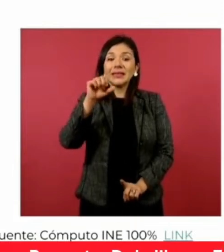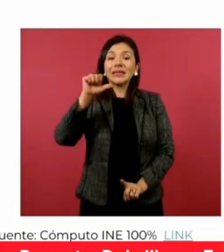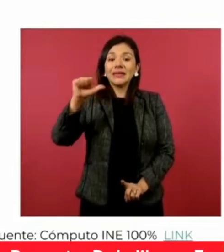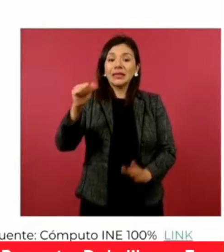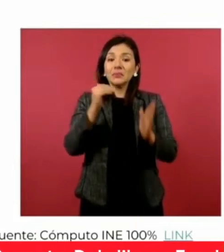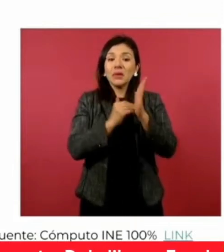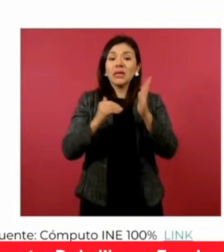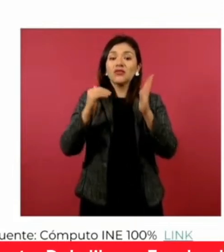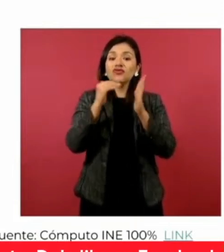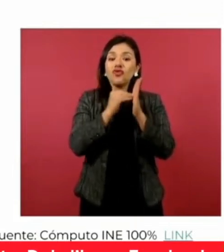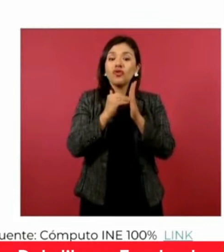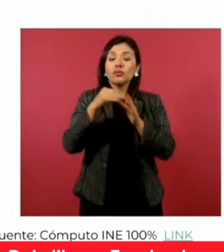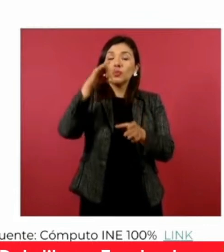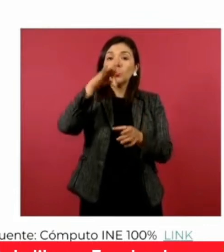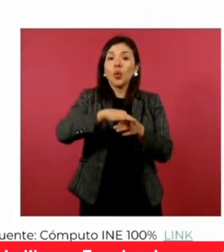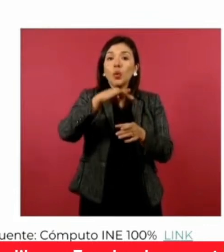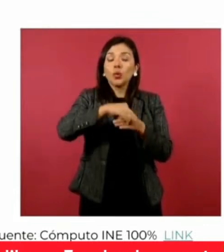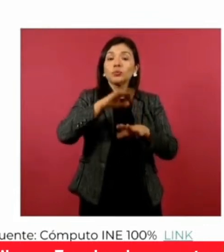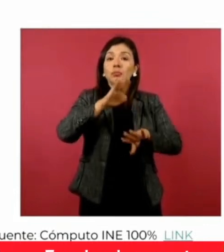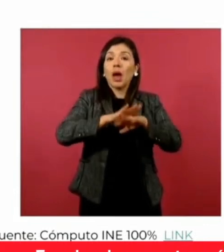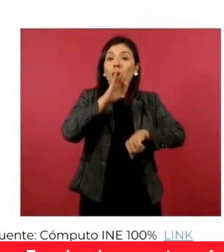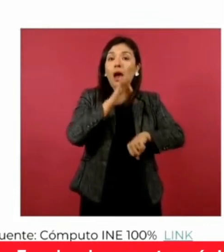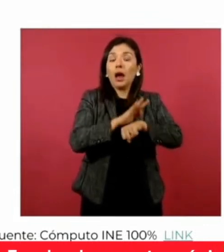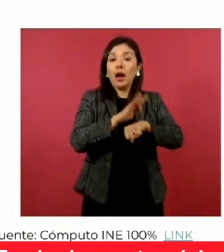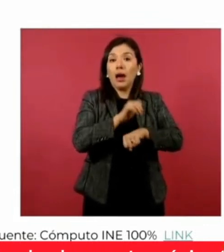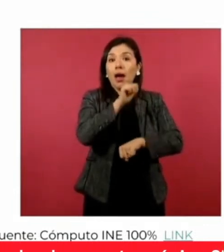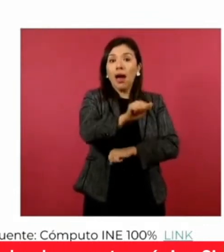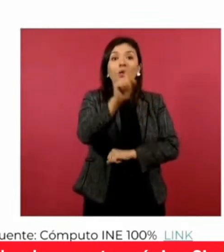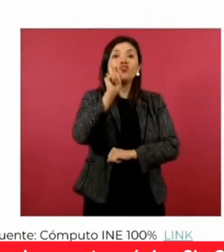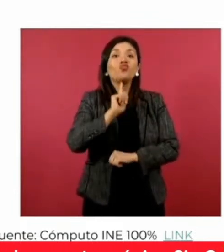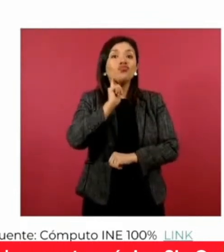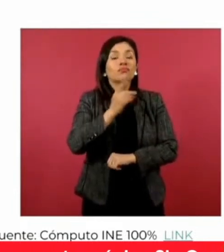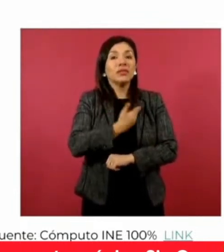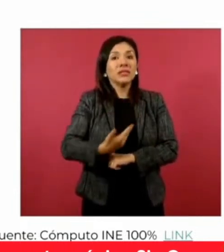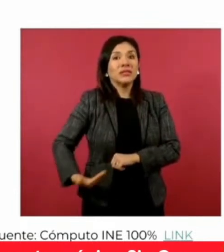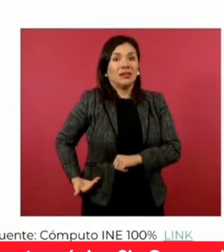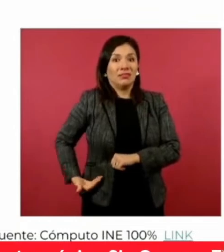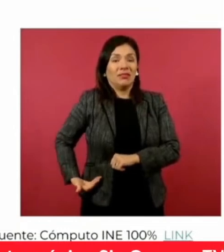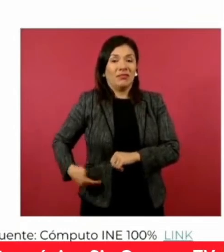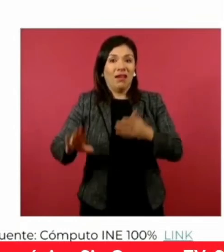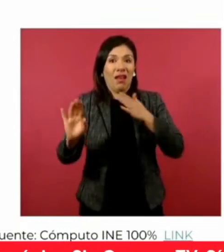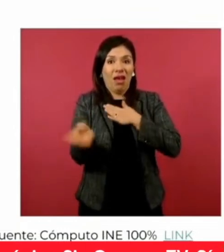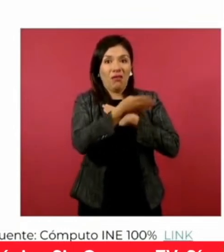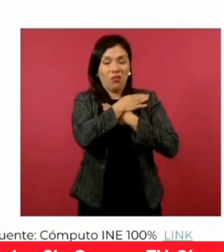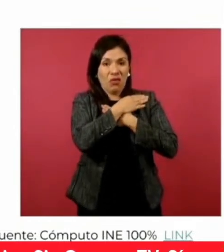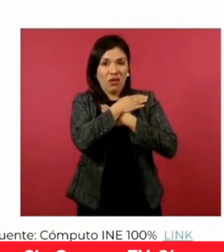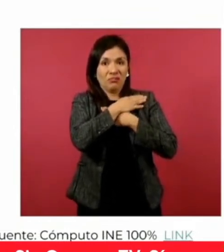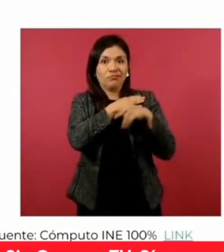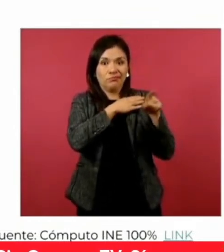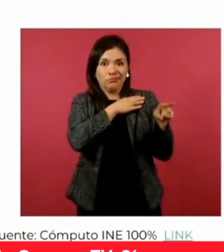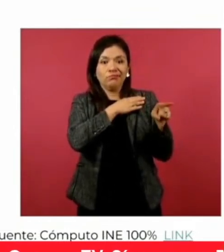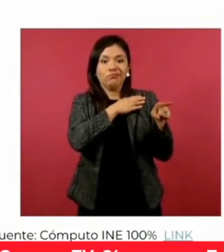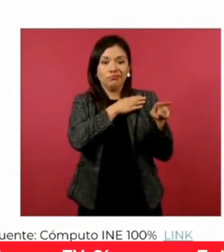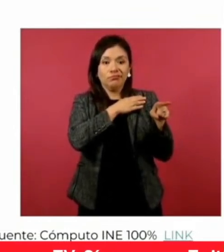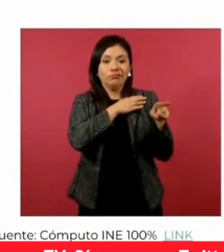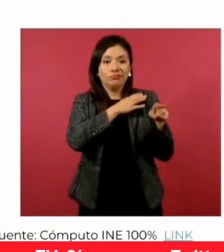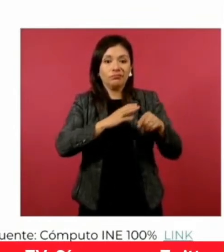¿36 millones de votos obtuvo la presidenta Claudia Sheinbaum?